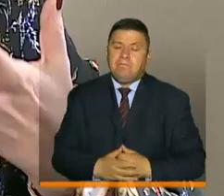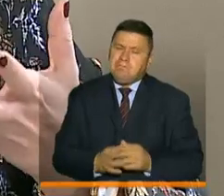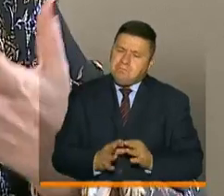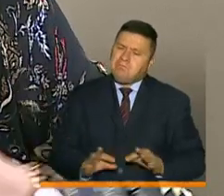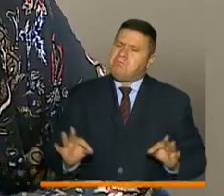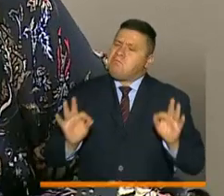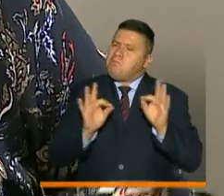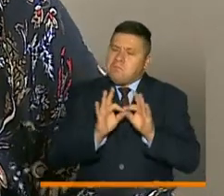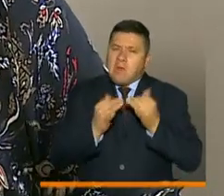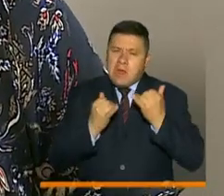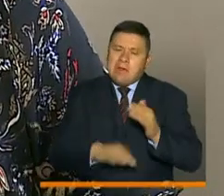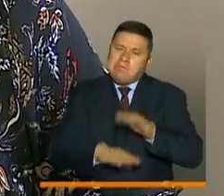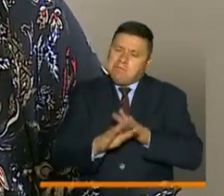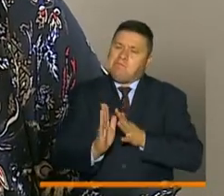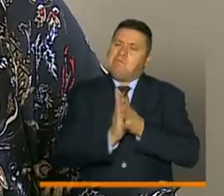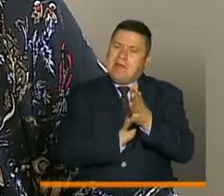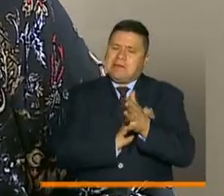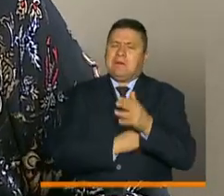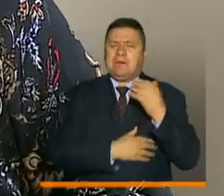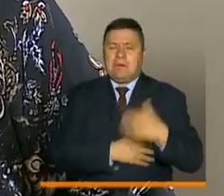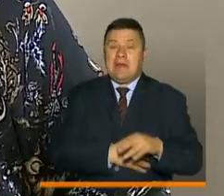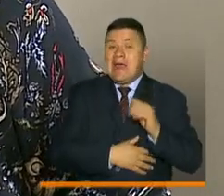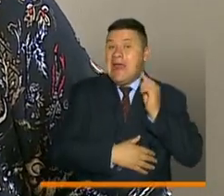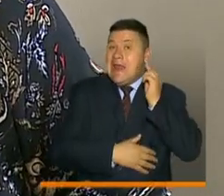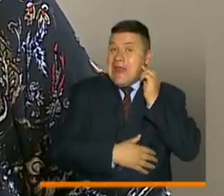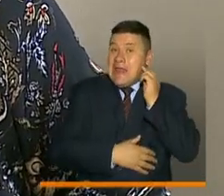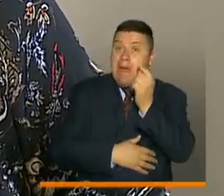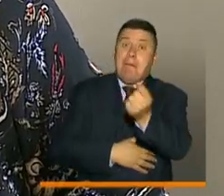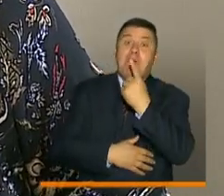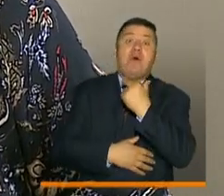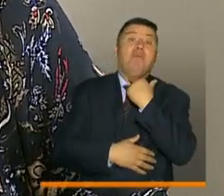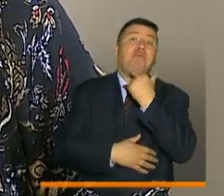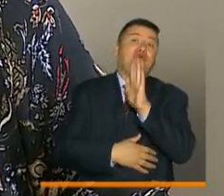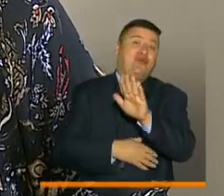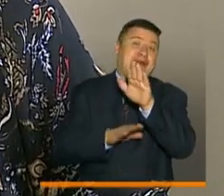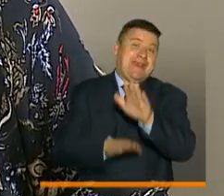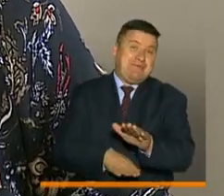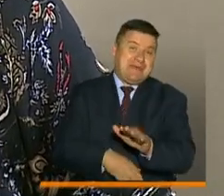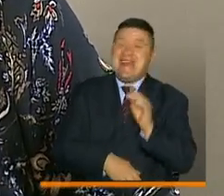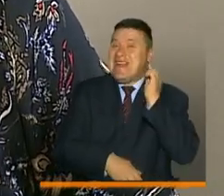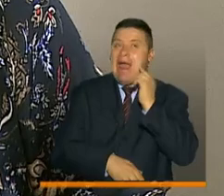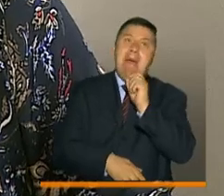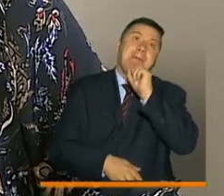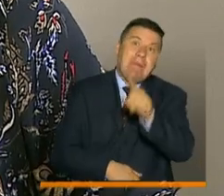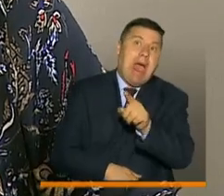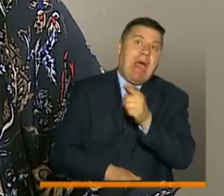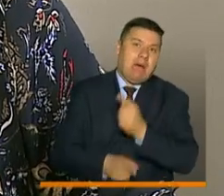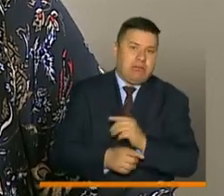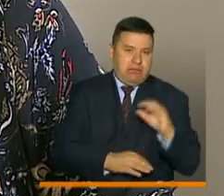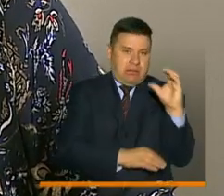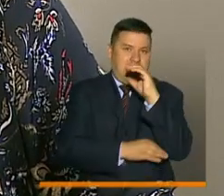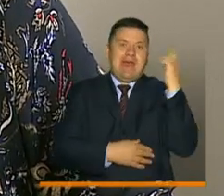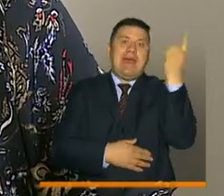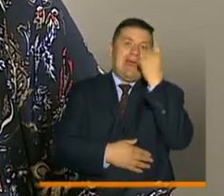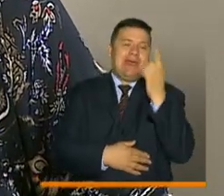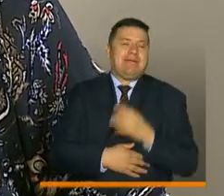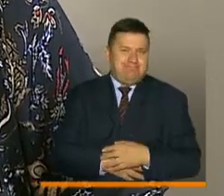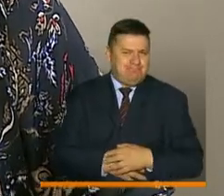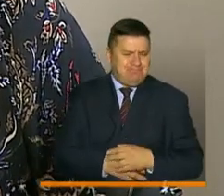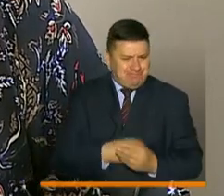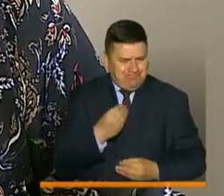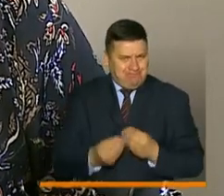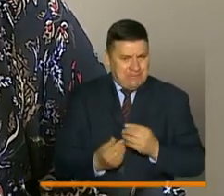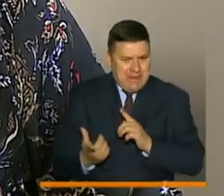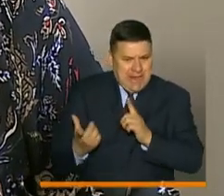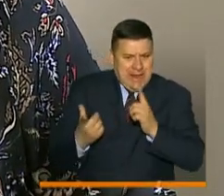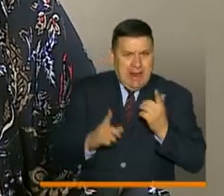el más importante mensaje, no solamente a la niña que refleja la voz de los jóvenes y de todo el país, sino a los colombianos en general, es: hagamos